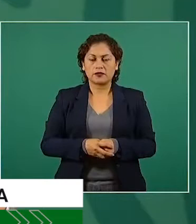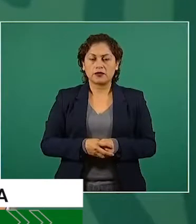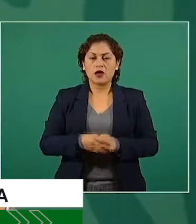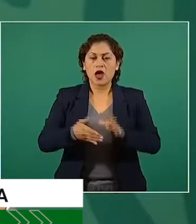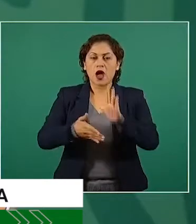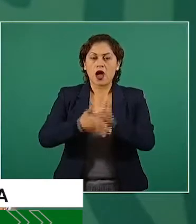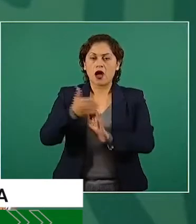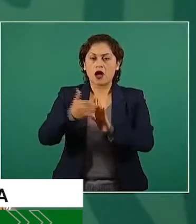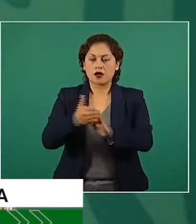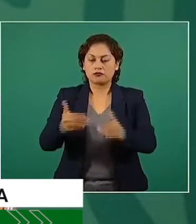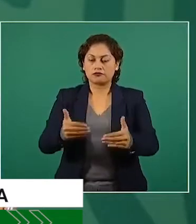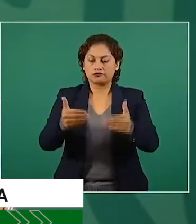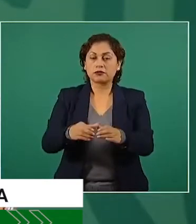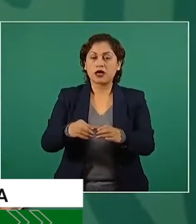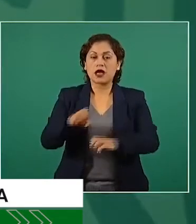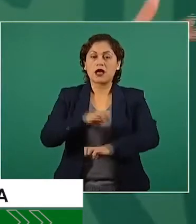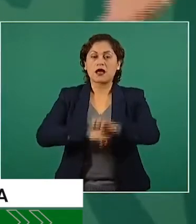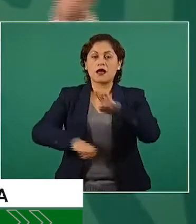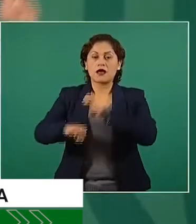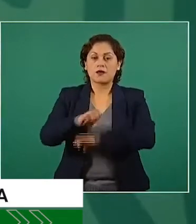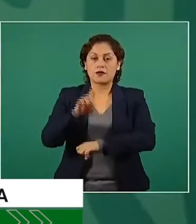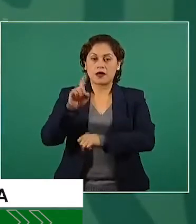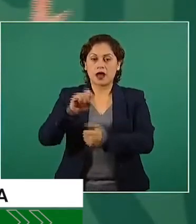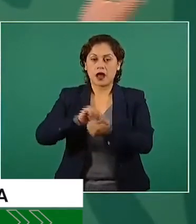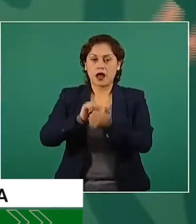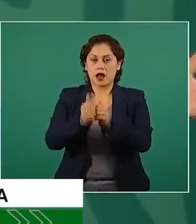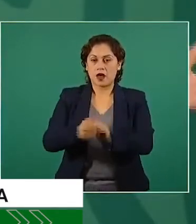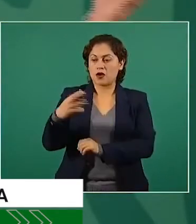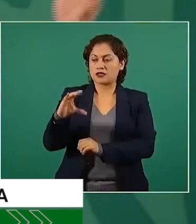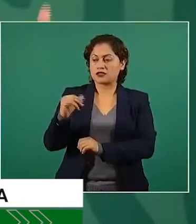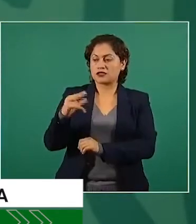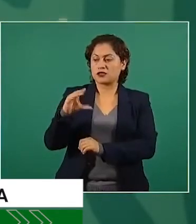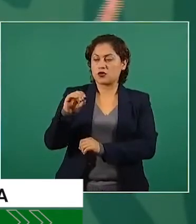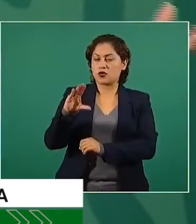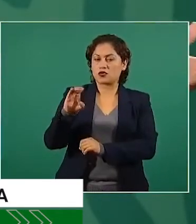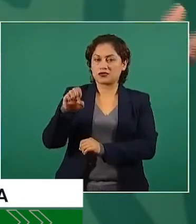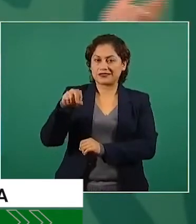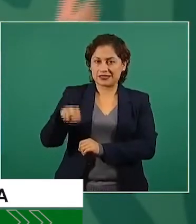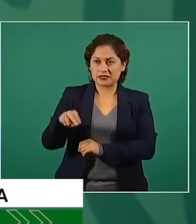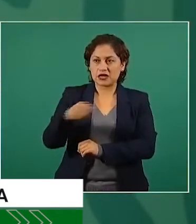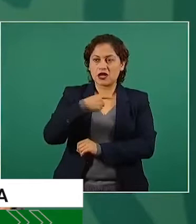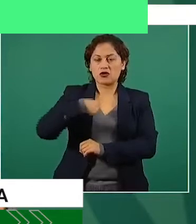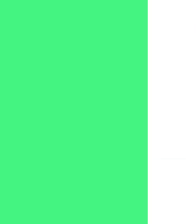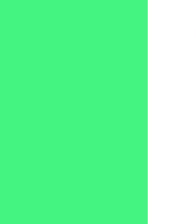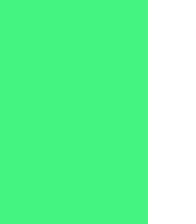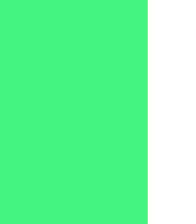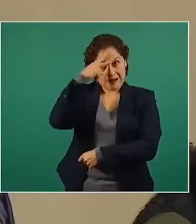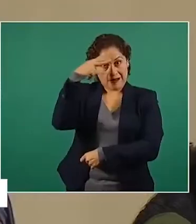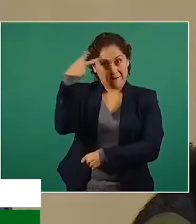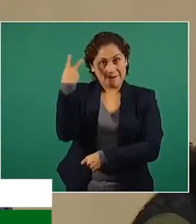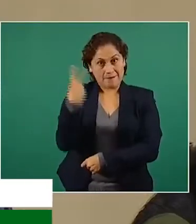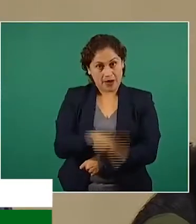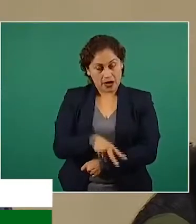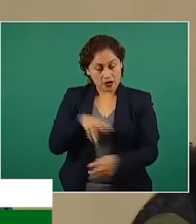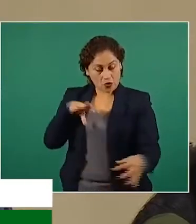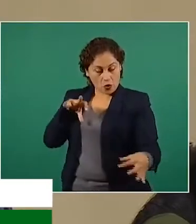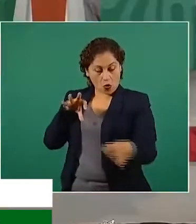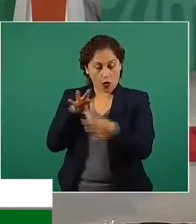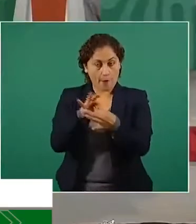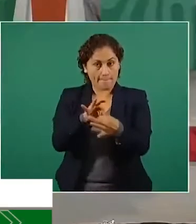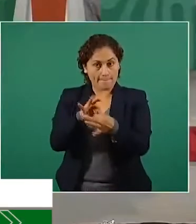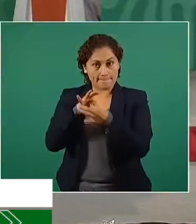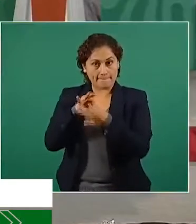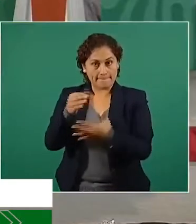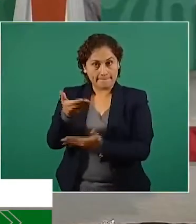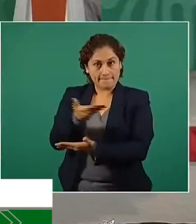hidroeléctrica de Chicoacén, que tenemos que pagar una cantidad por eso. López Obrador aseguró